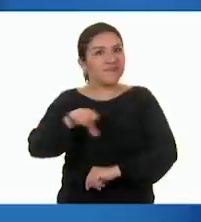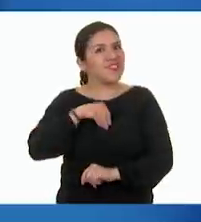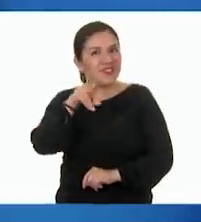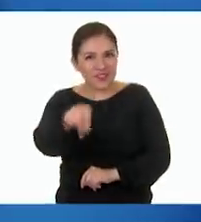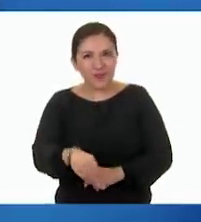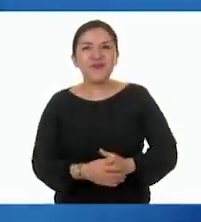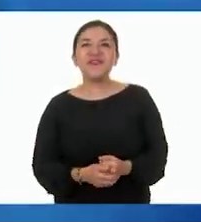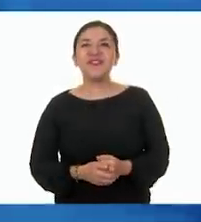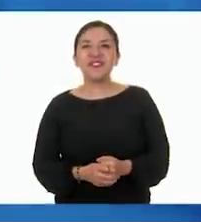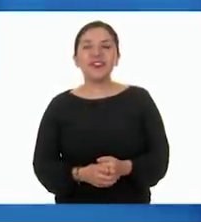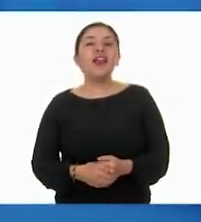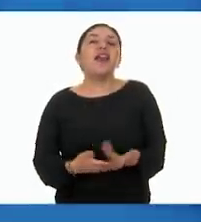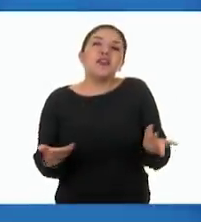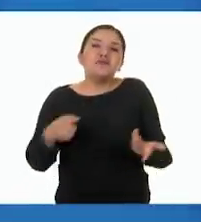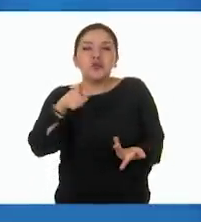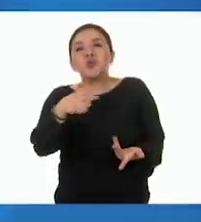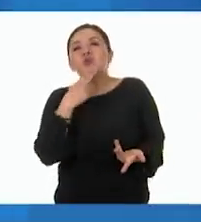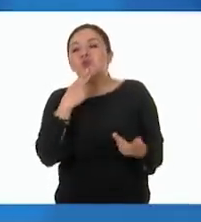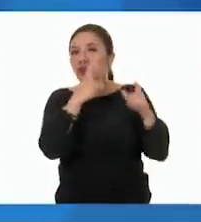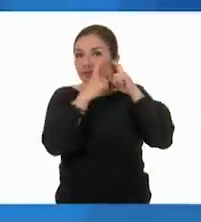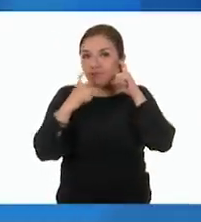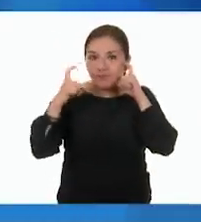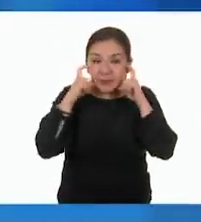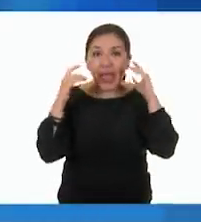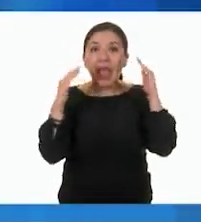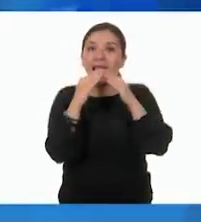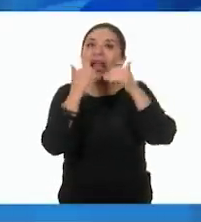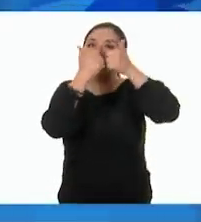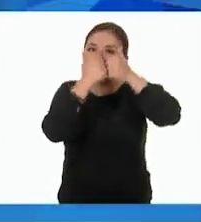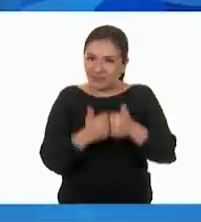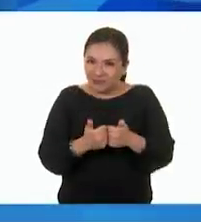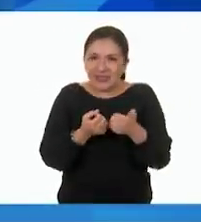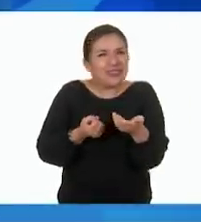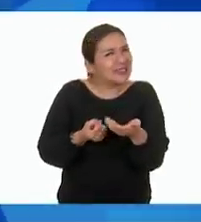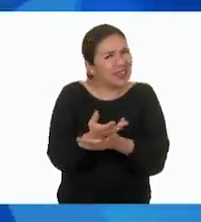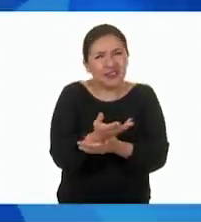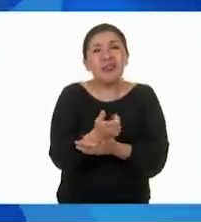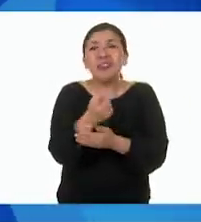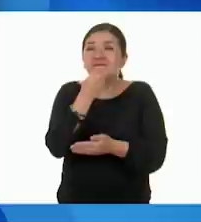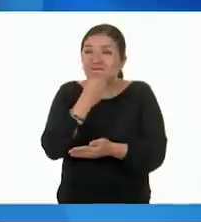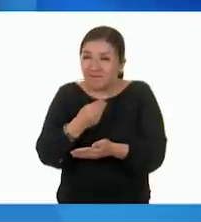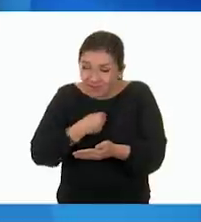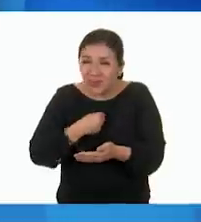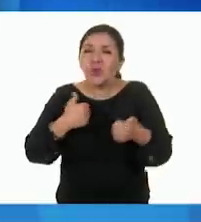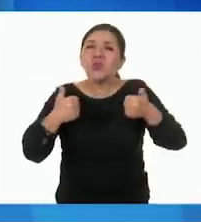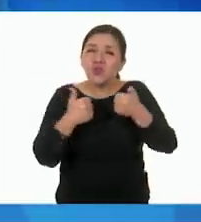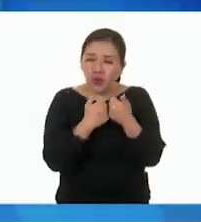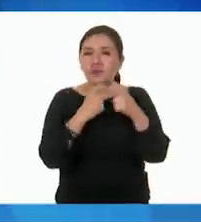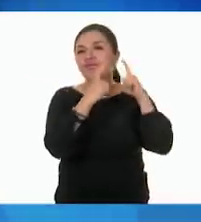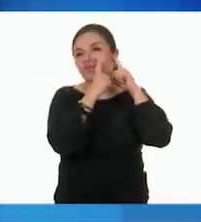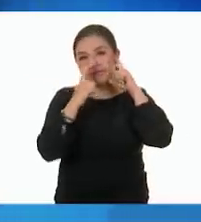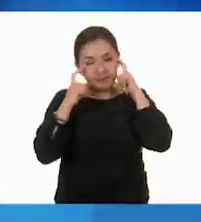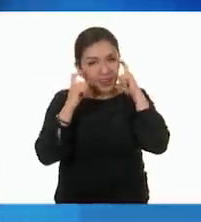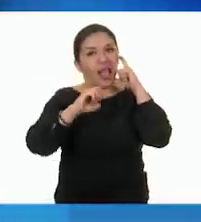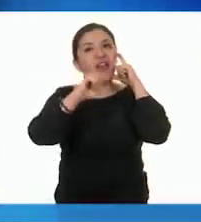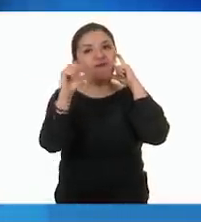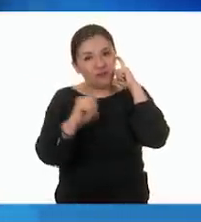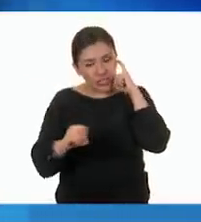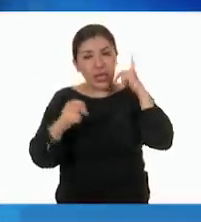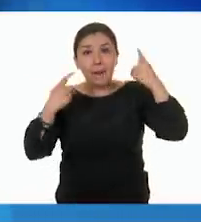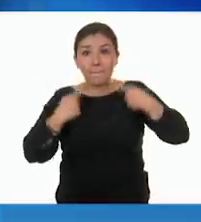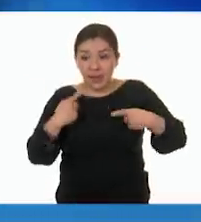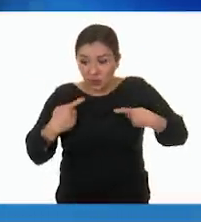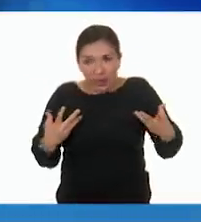contagiarnos. Utiliza cubrebocas. No salgas de casa. Si tienes que hacerlo, recuerda que es obligatorio utilizarlo. Mantén